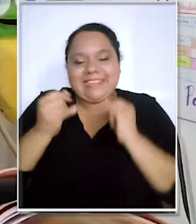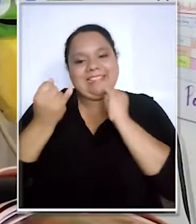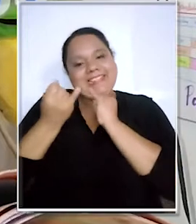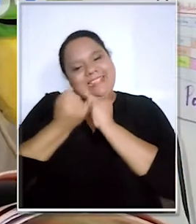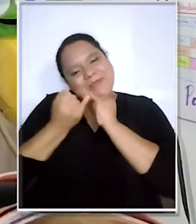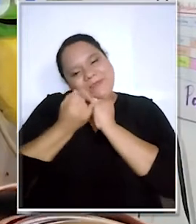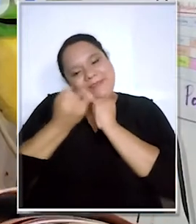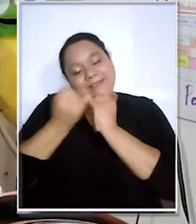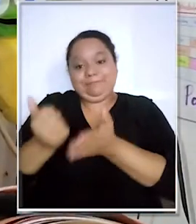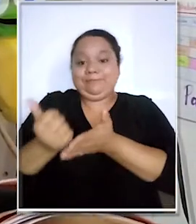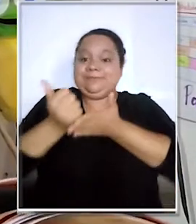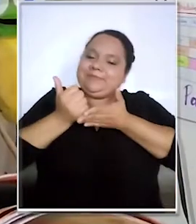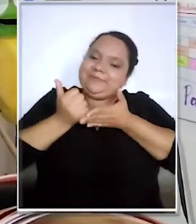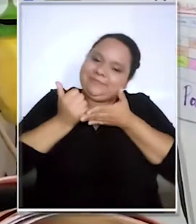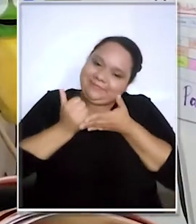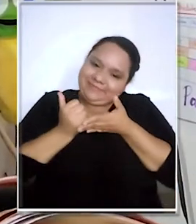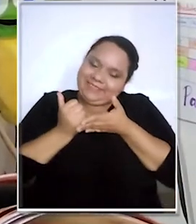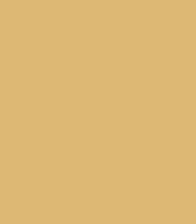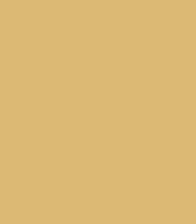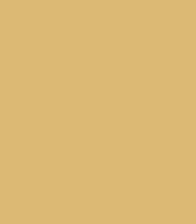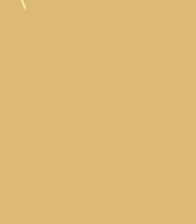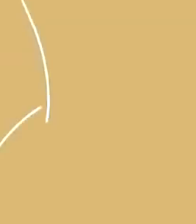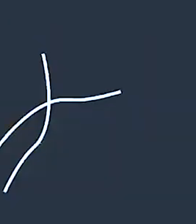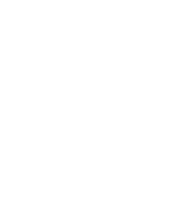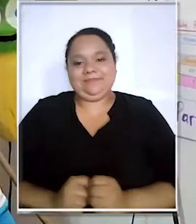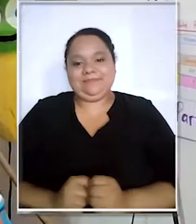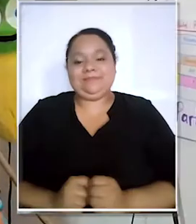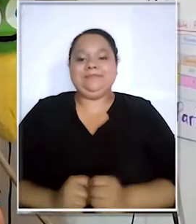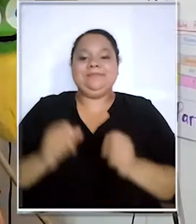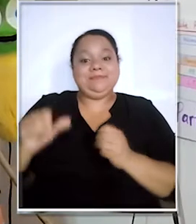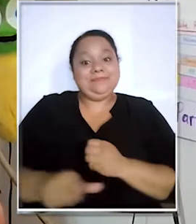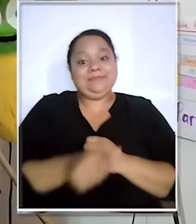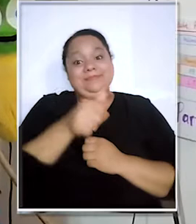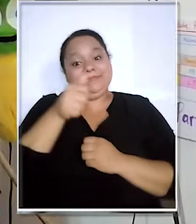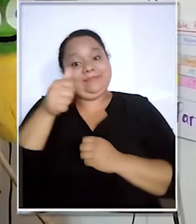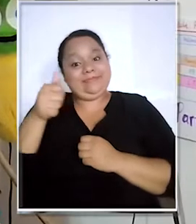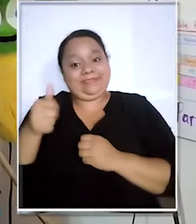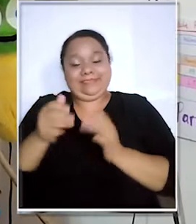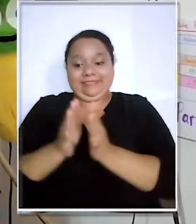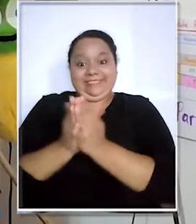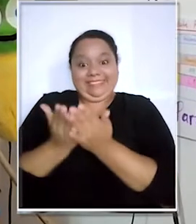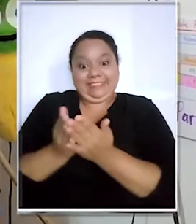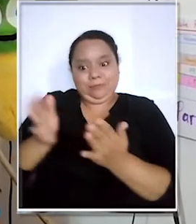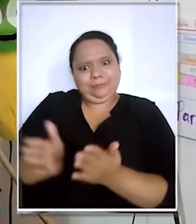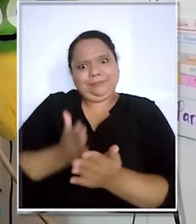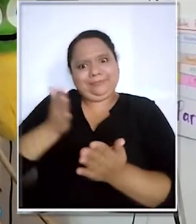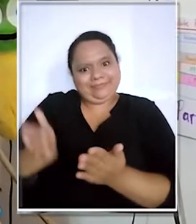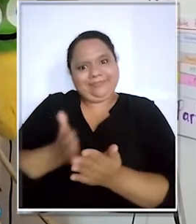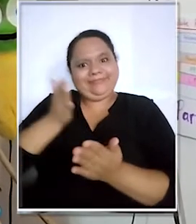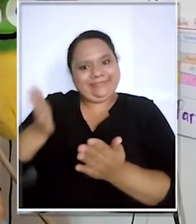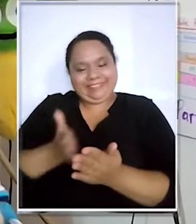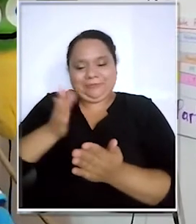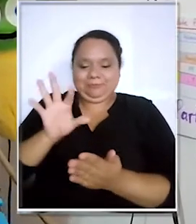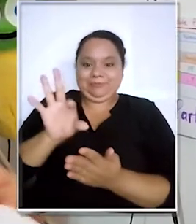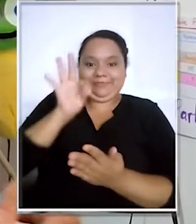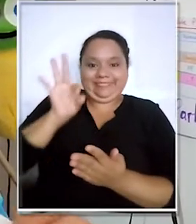maderas que nos sirven para el uso comunal. Más adelante, miren, hay muchas más historias, pero